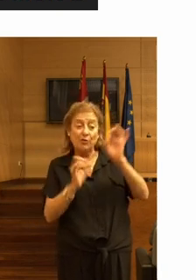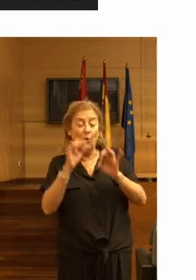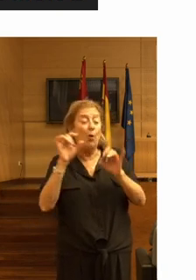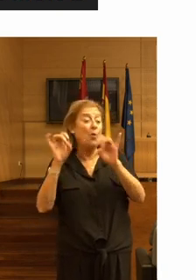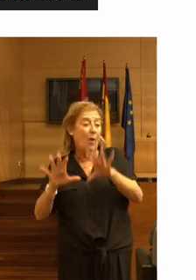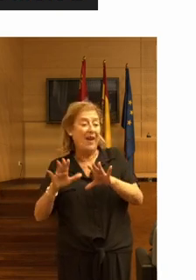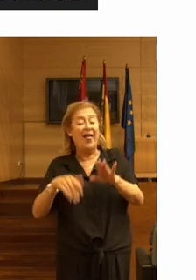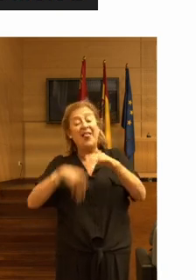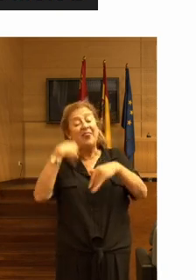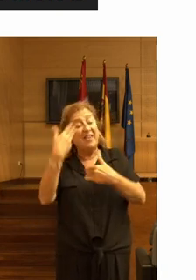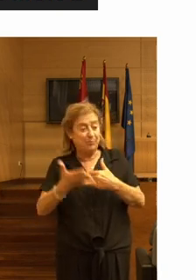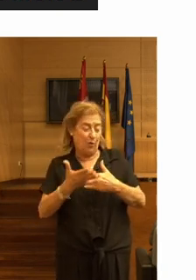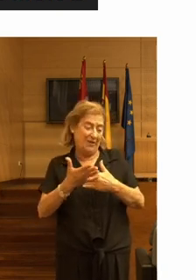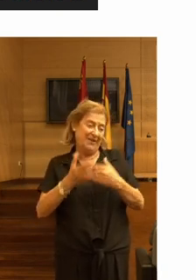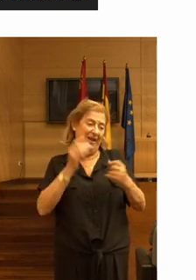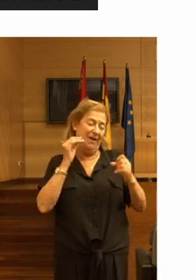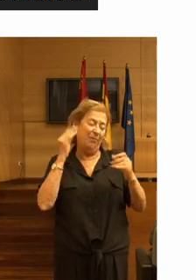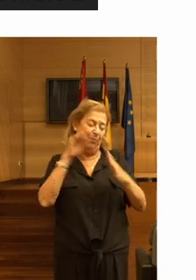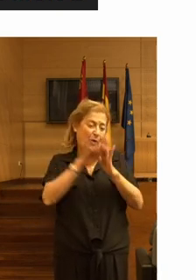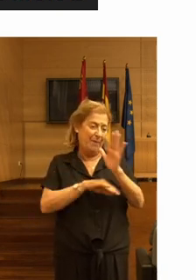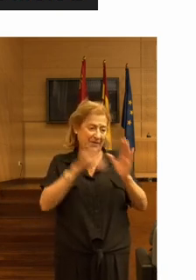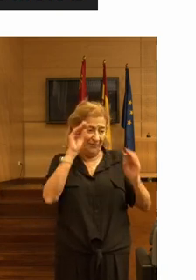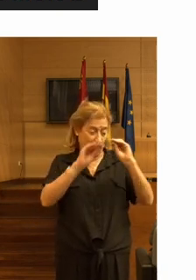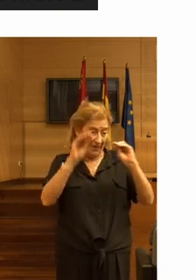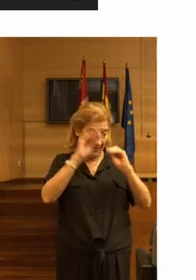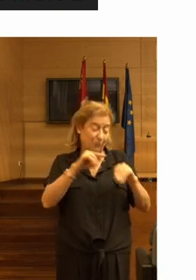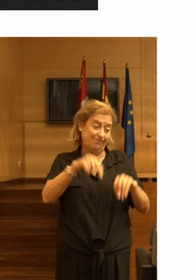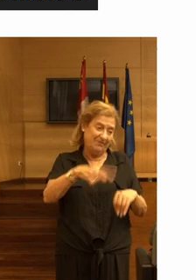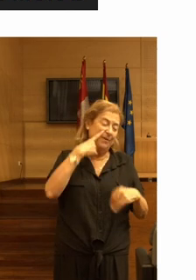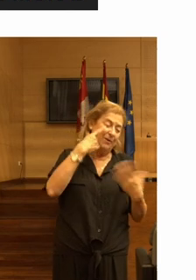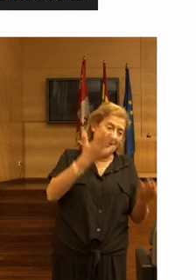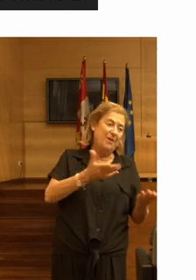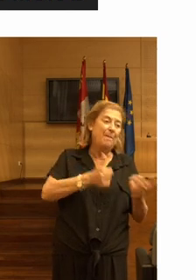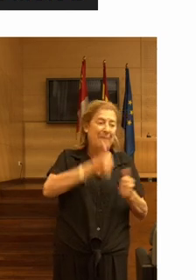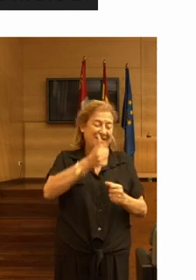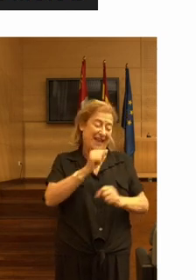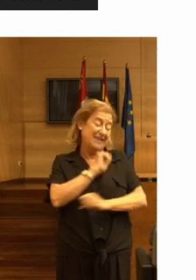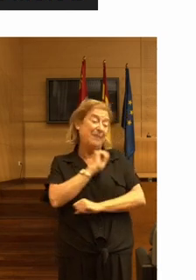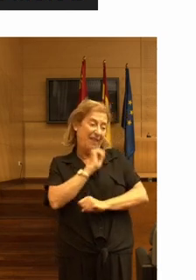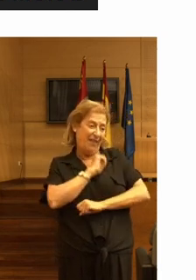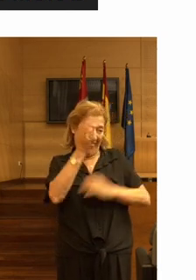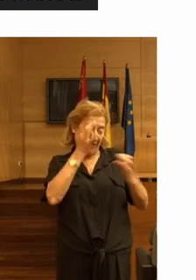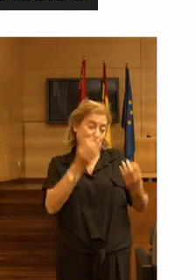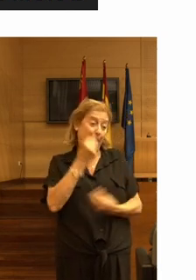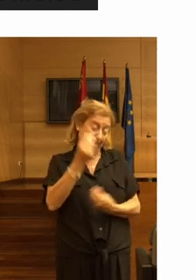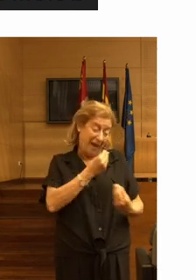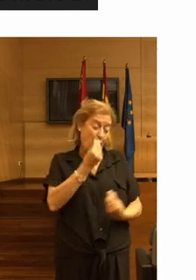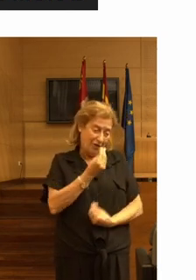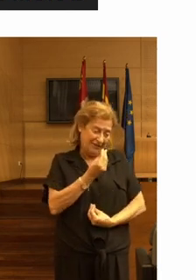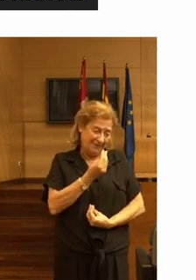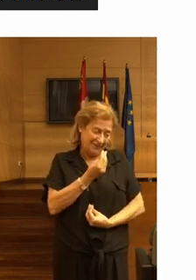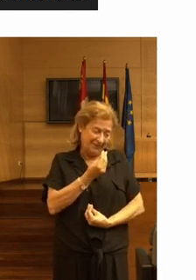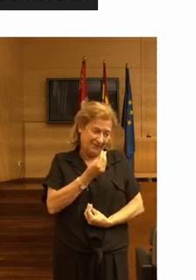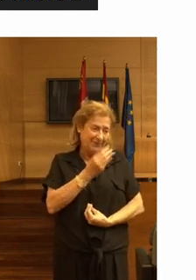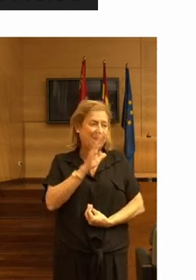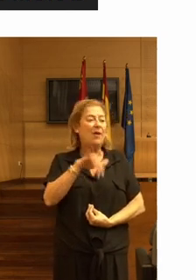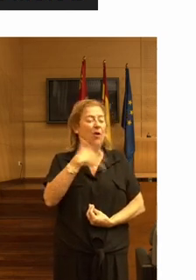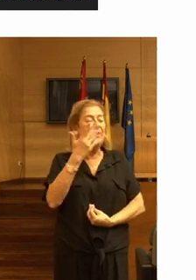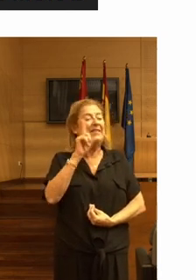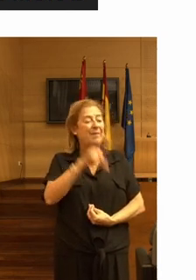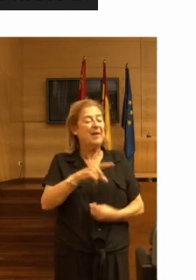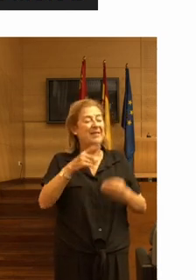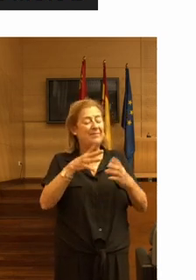los programas formativos, ¿no? Y aquí es donde nos encontrábamos datos un poco más esperanzadores. De nuevo, por